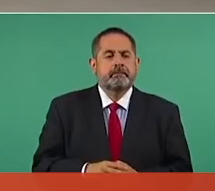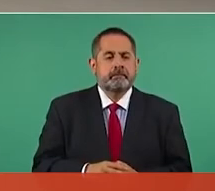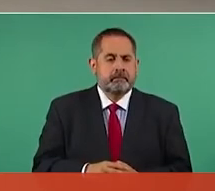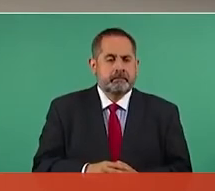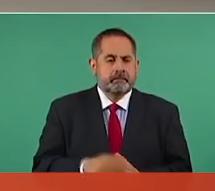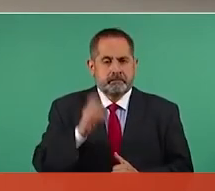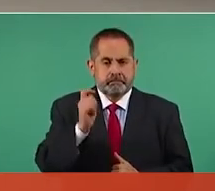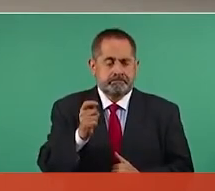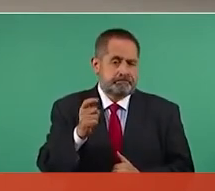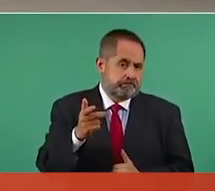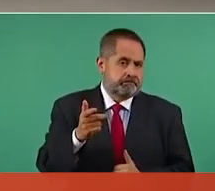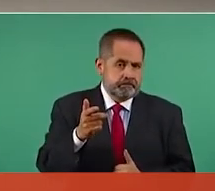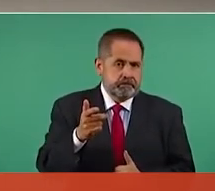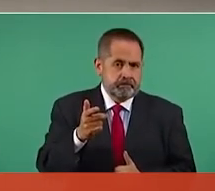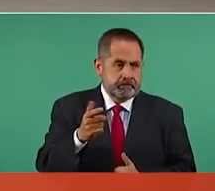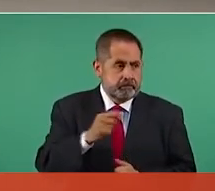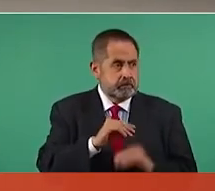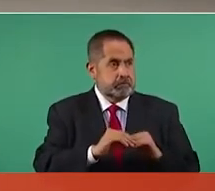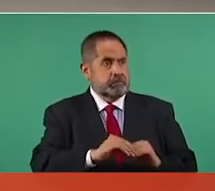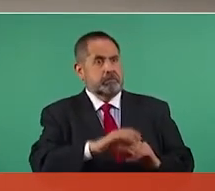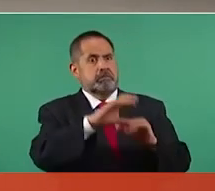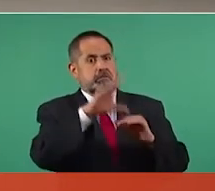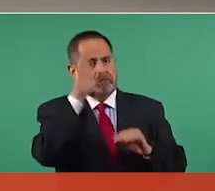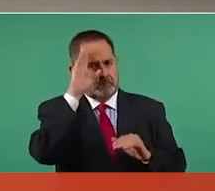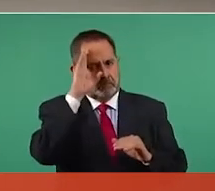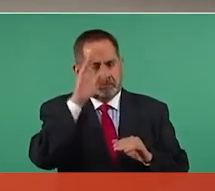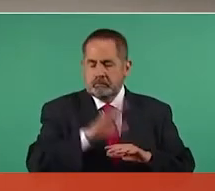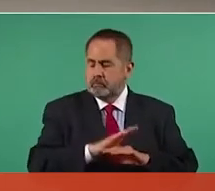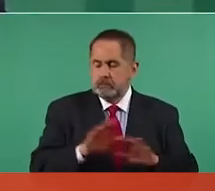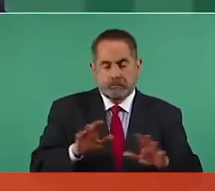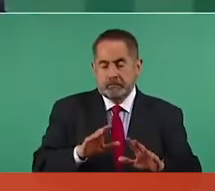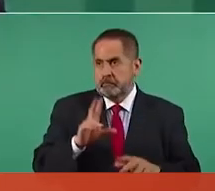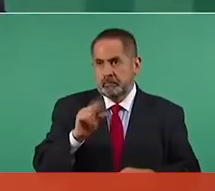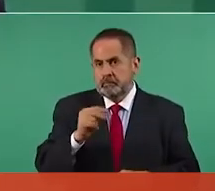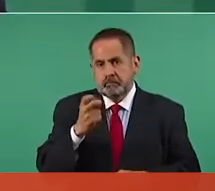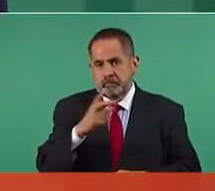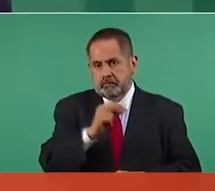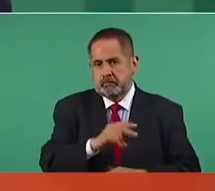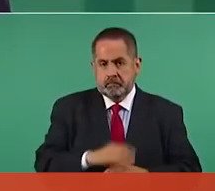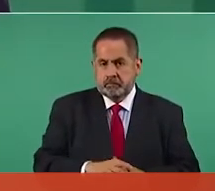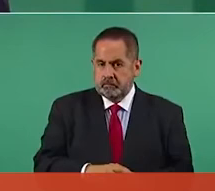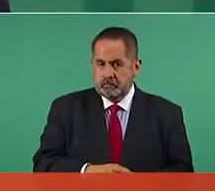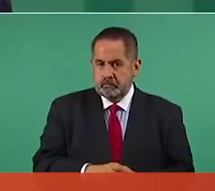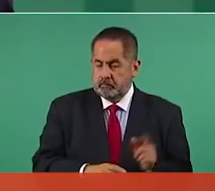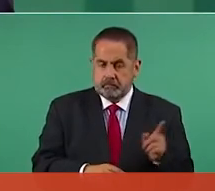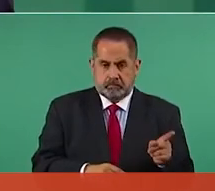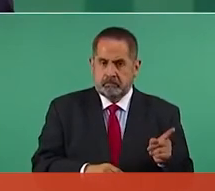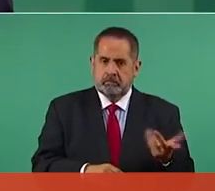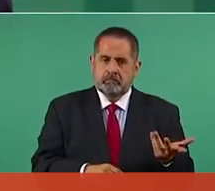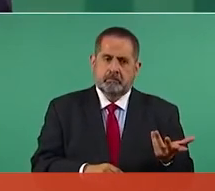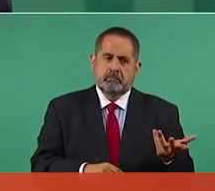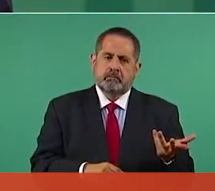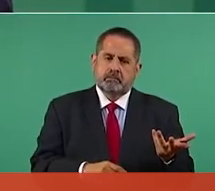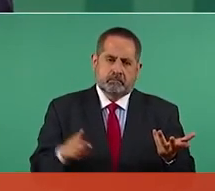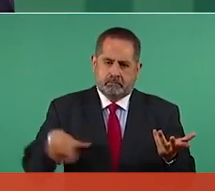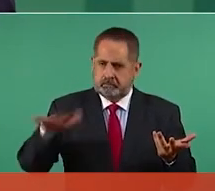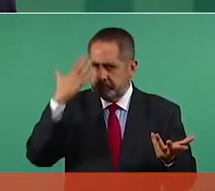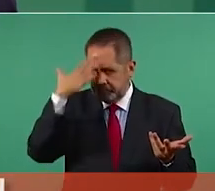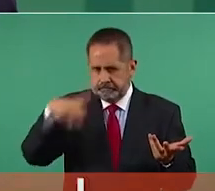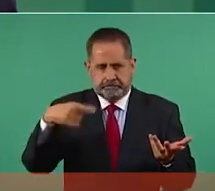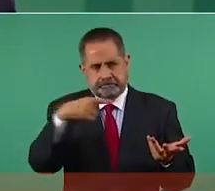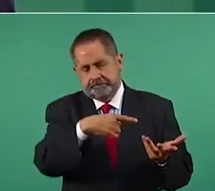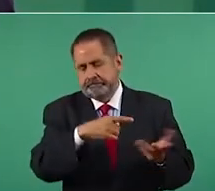que haya estos aumentos, que ni quiero decirlos, pero ya la gente sabe, pues.